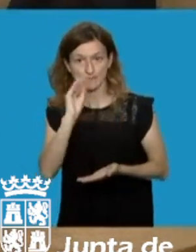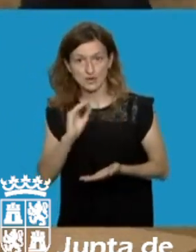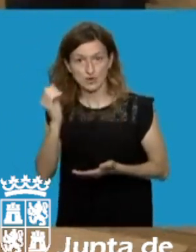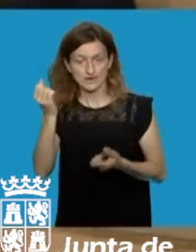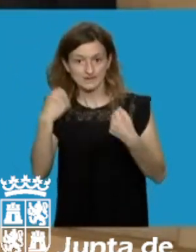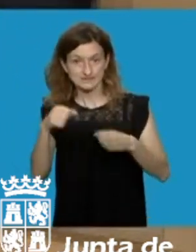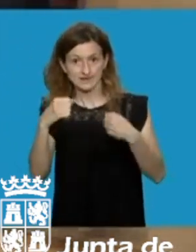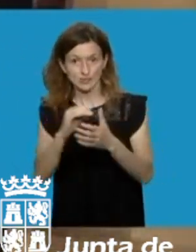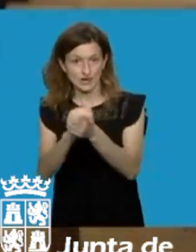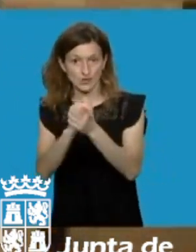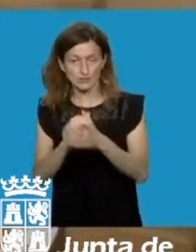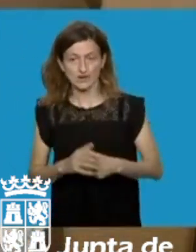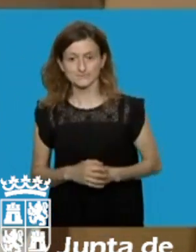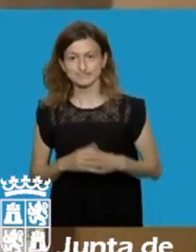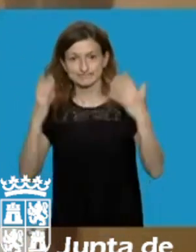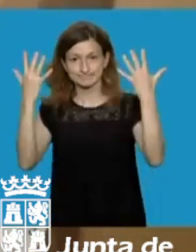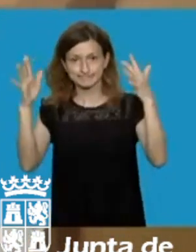entrenador. Enhorabuena.